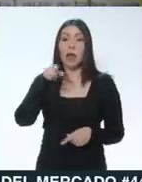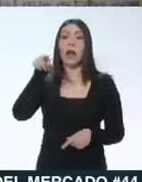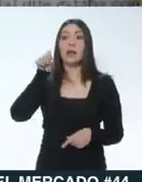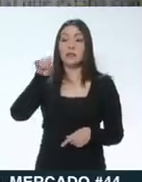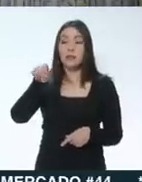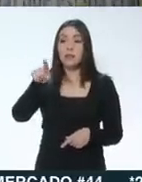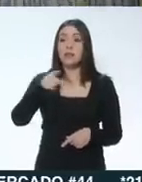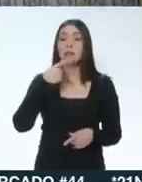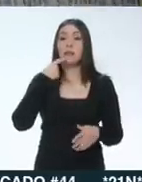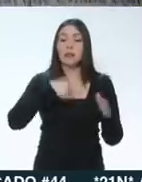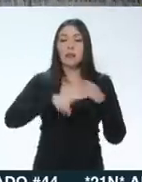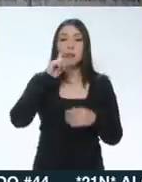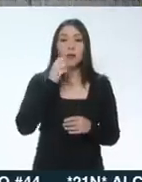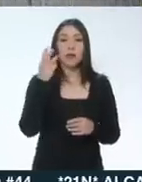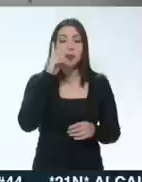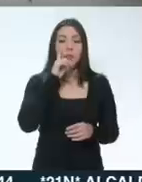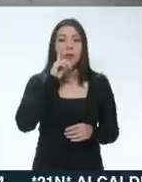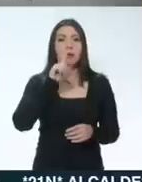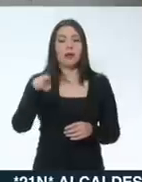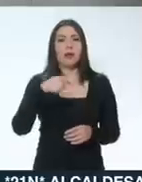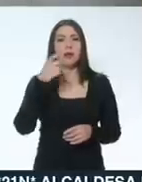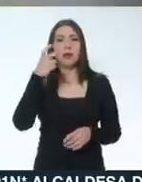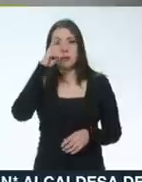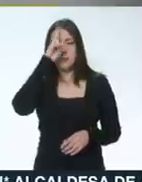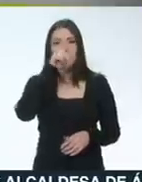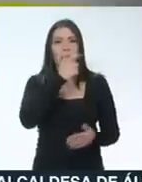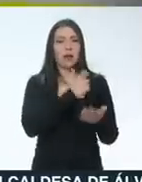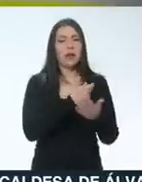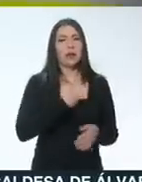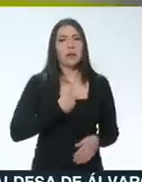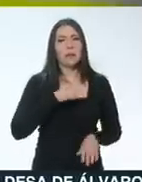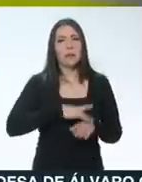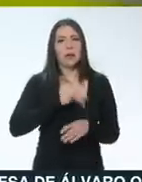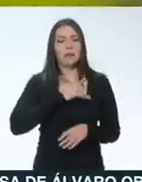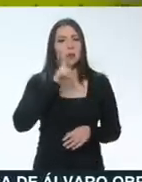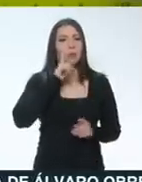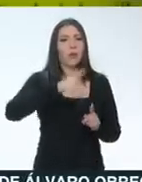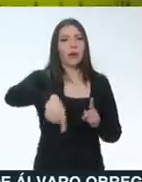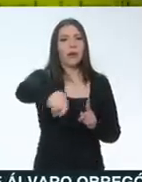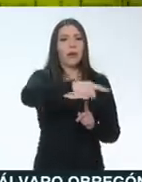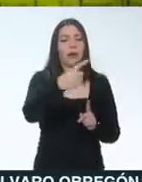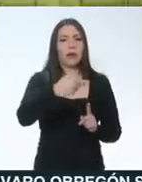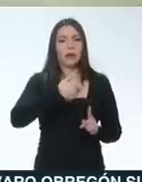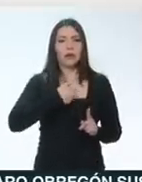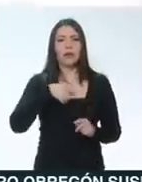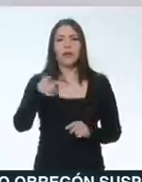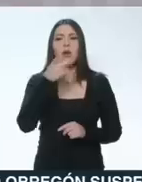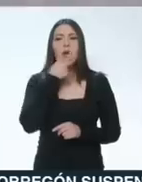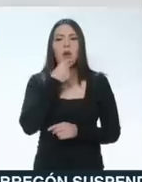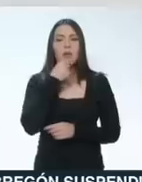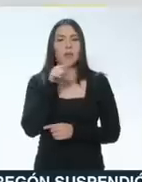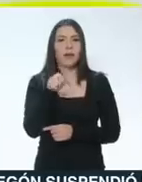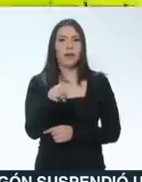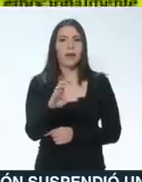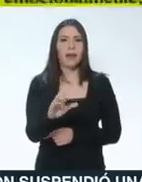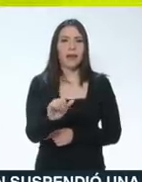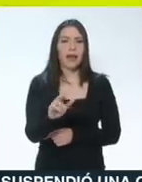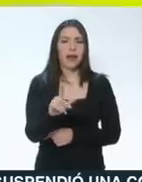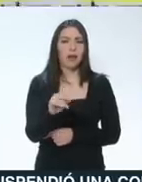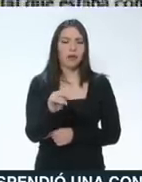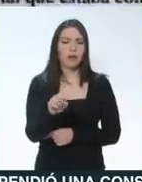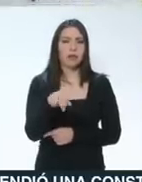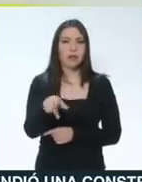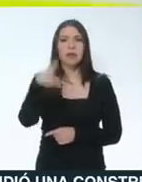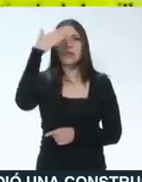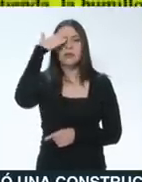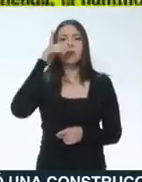3 mujeres, yo tengo más miedo por ellas que por mí, ¿no? El hombre, Carlos N., tiene la ubicación de